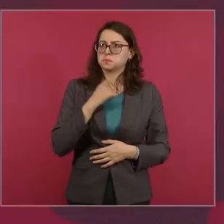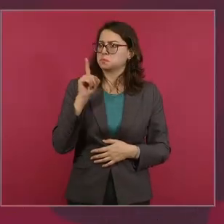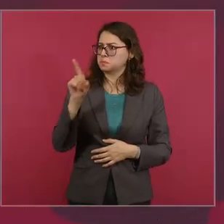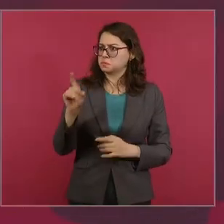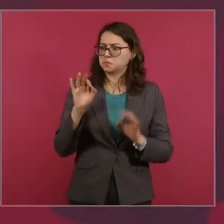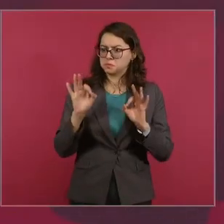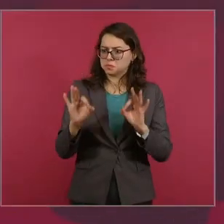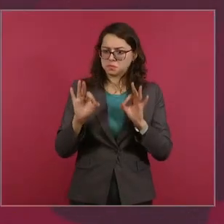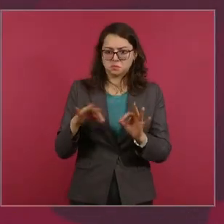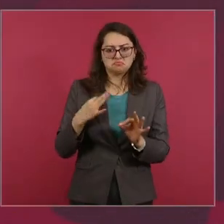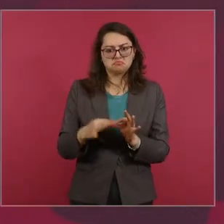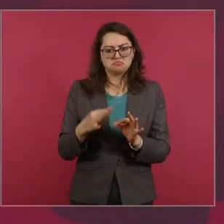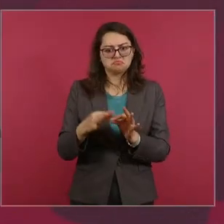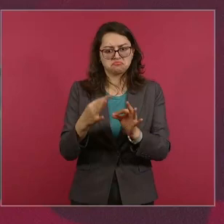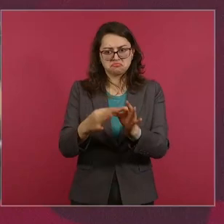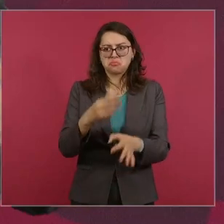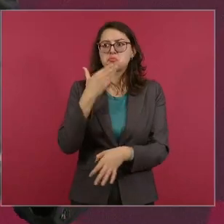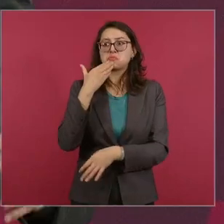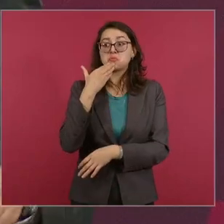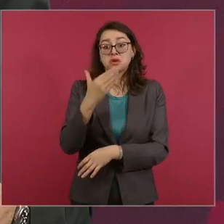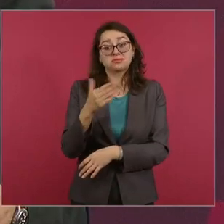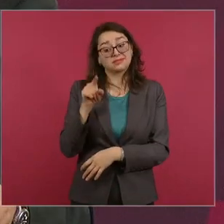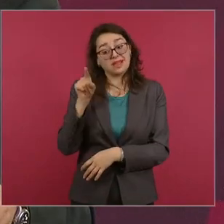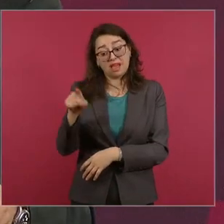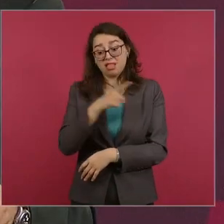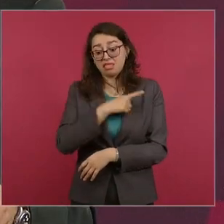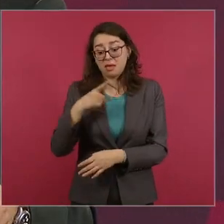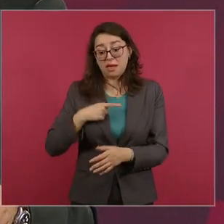es una labor de reconstrucción